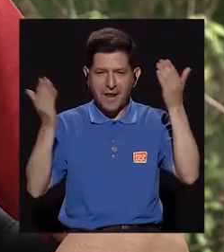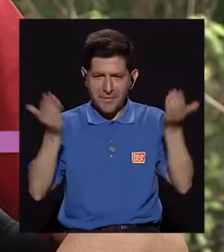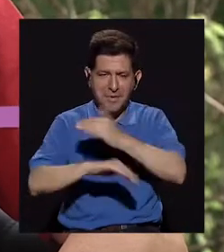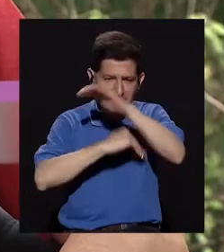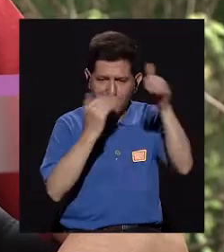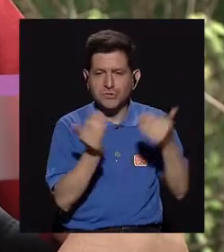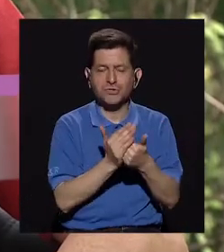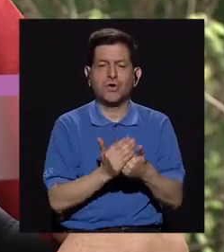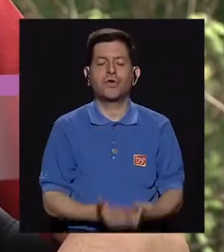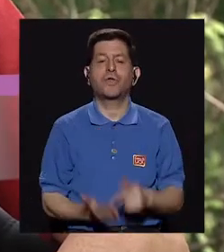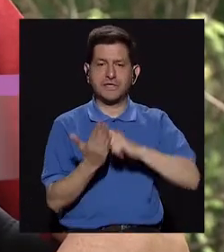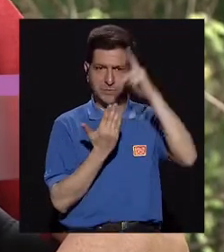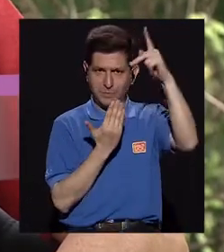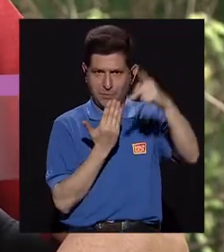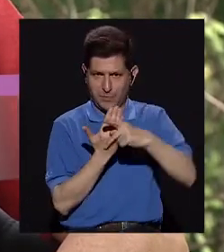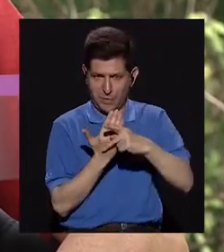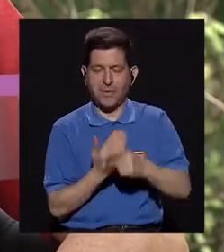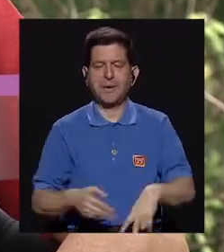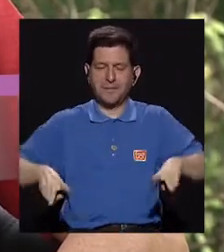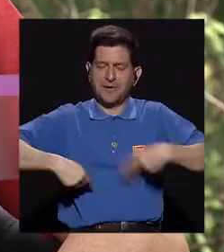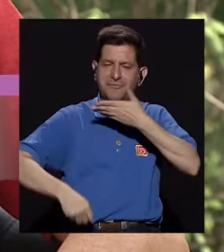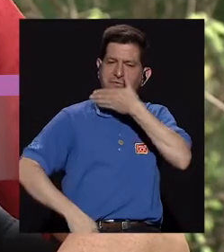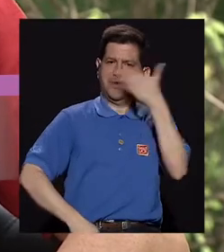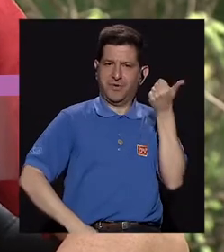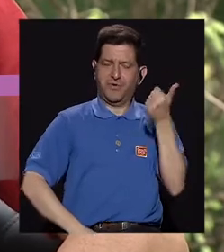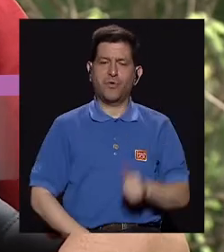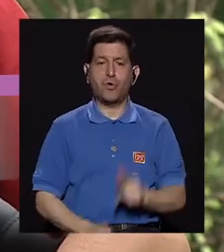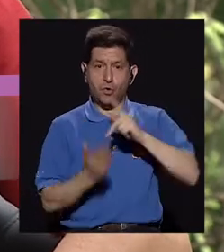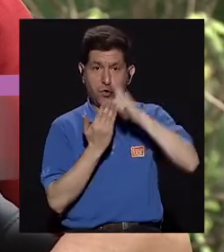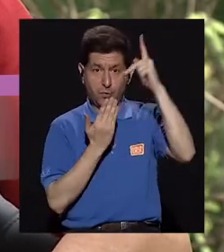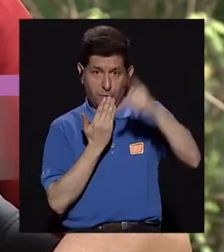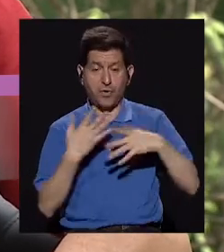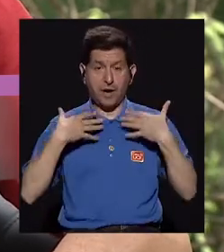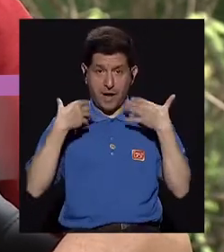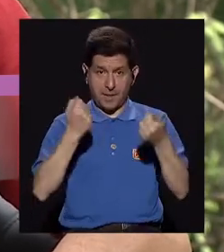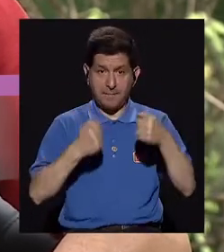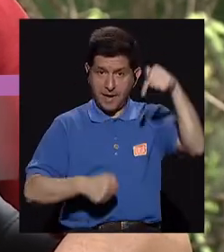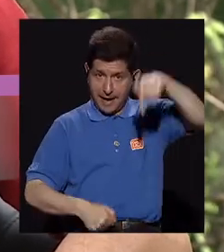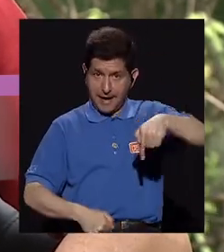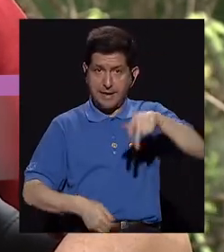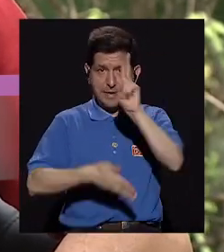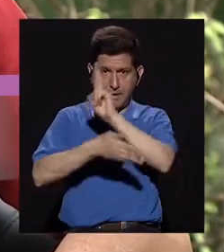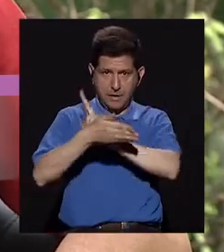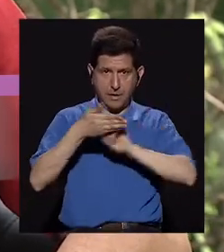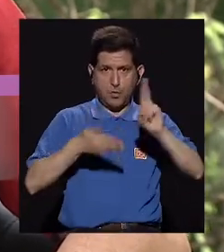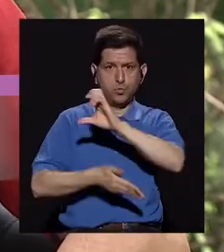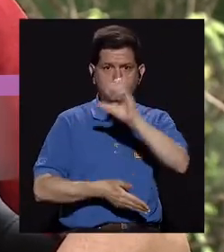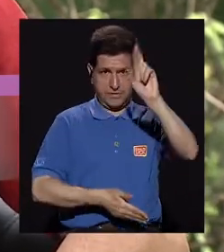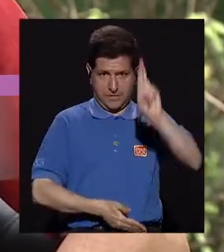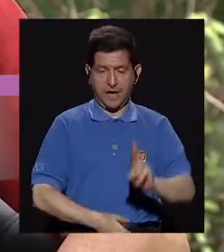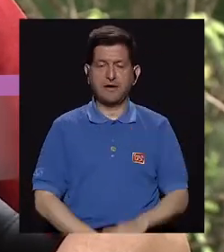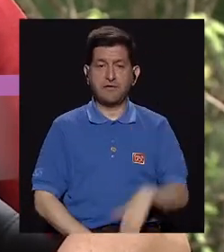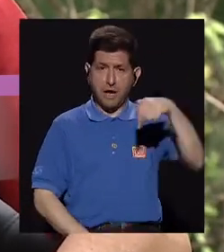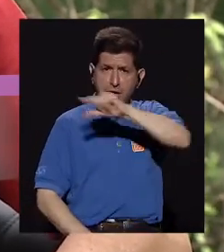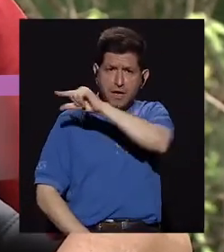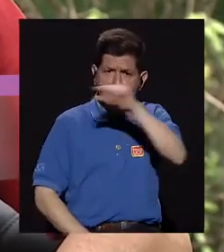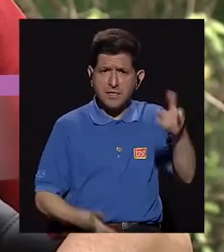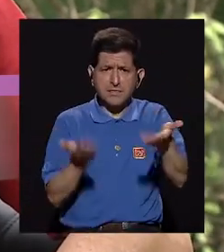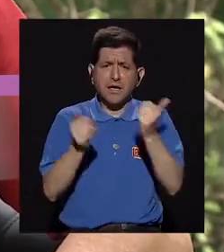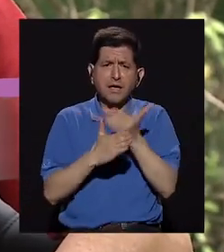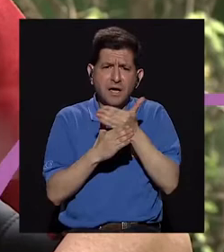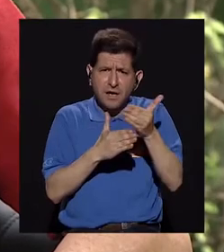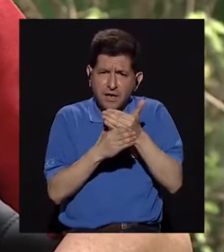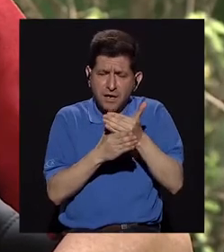Hola, bienvenidos y bienvenidas a un programa más de Vivir Mejor, la telerrevista de salud de la Universidad de Costa Rica. Esta semana